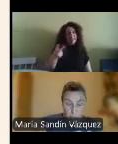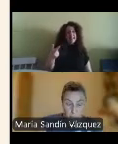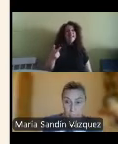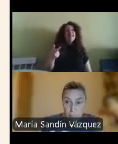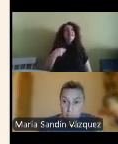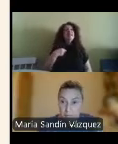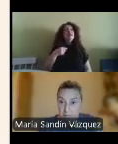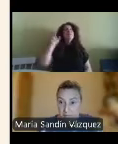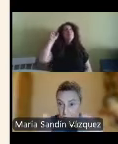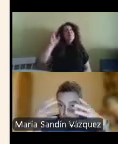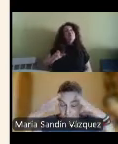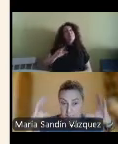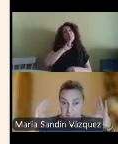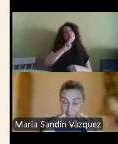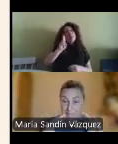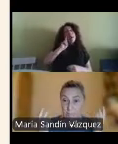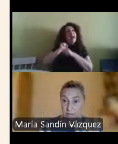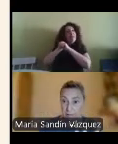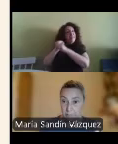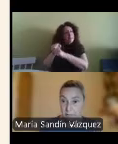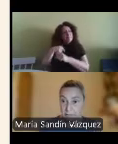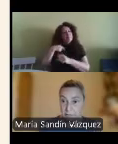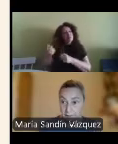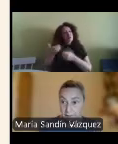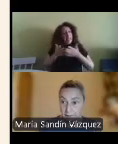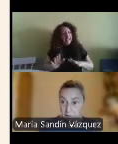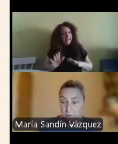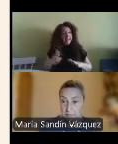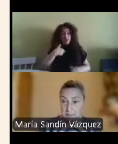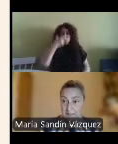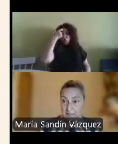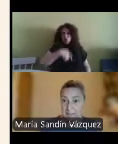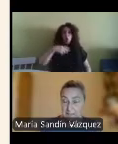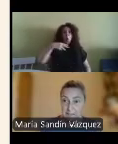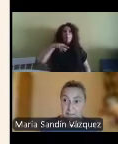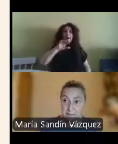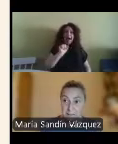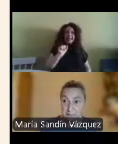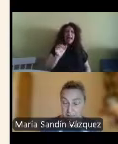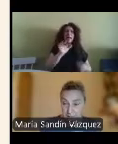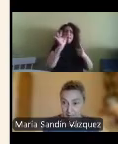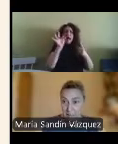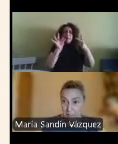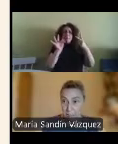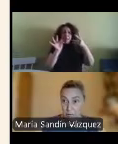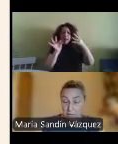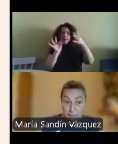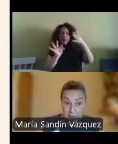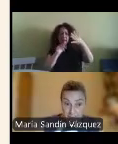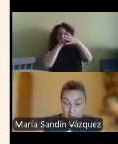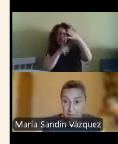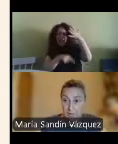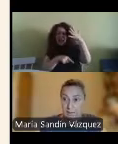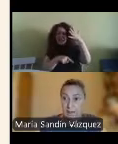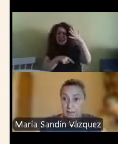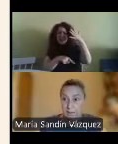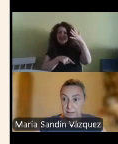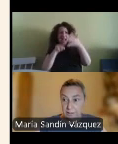sea, no es una parcialidad, yo soy María y simultáneamente todas estas características pues